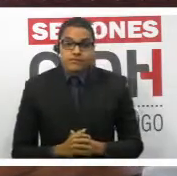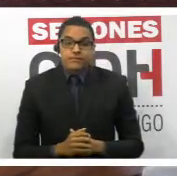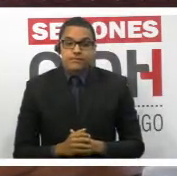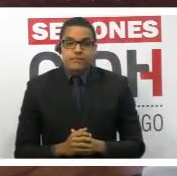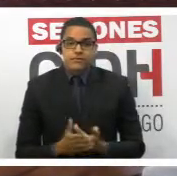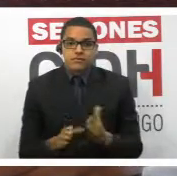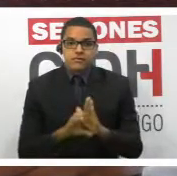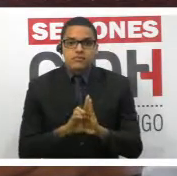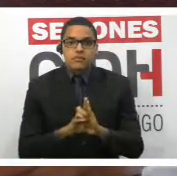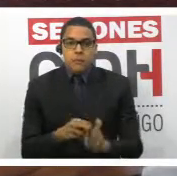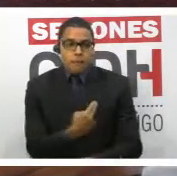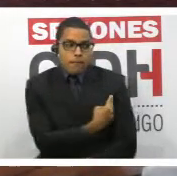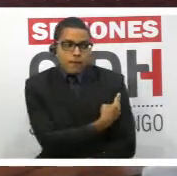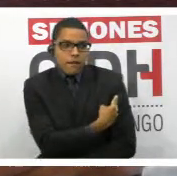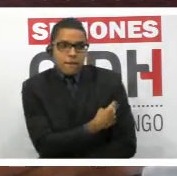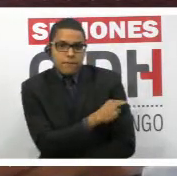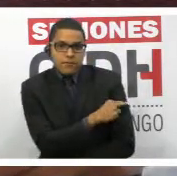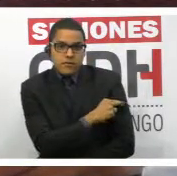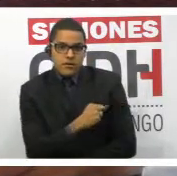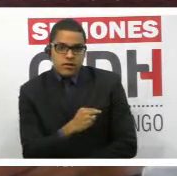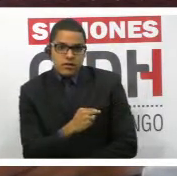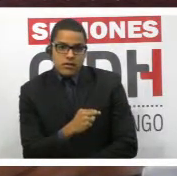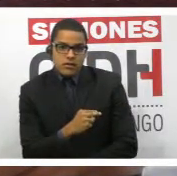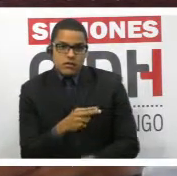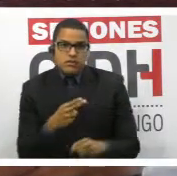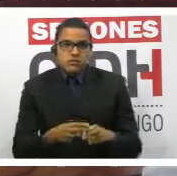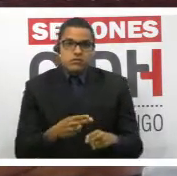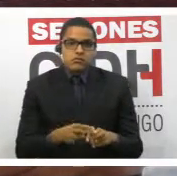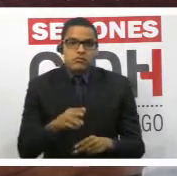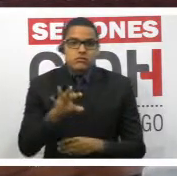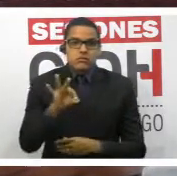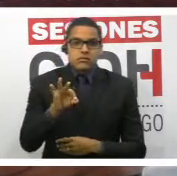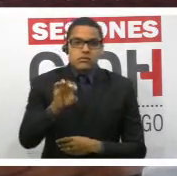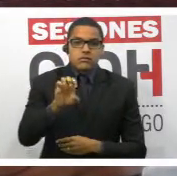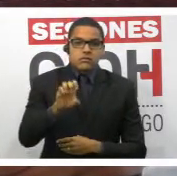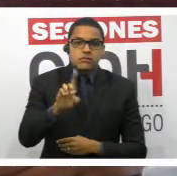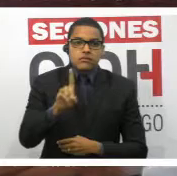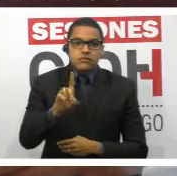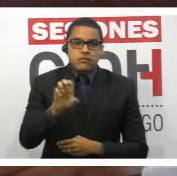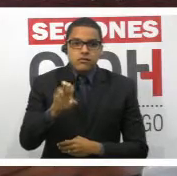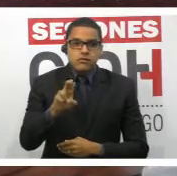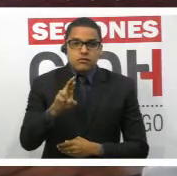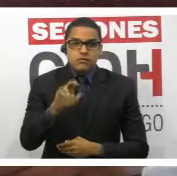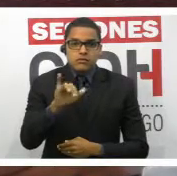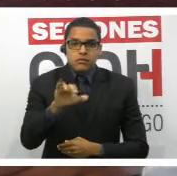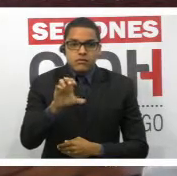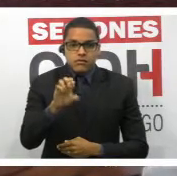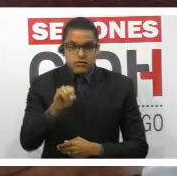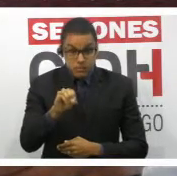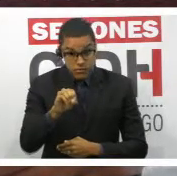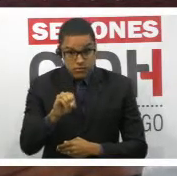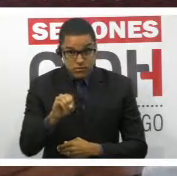de salud mental federico moras se le administran anticonceptivos sin su consentimiento